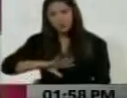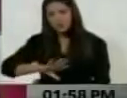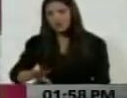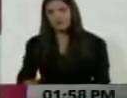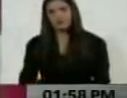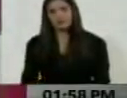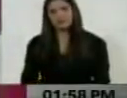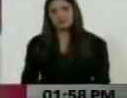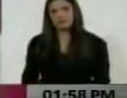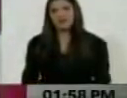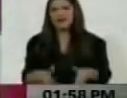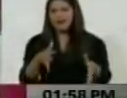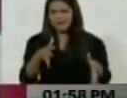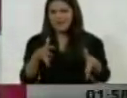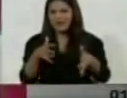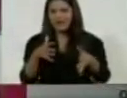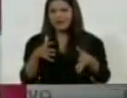al poder político.